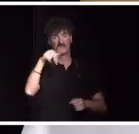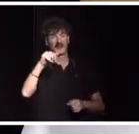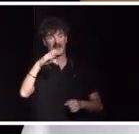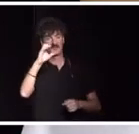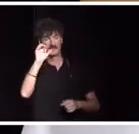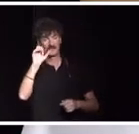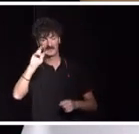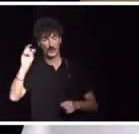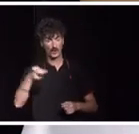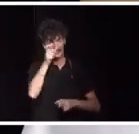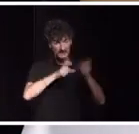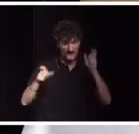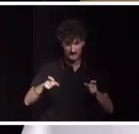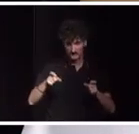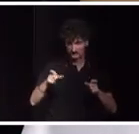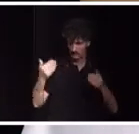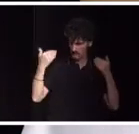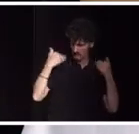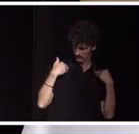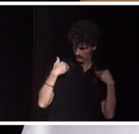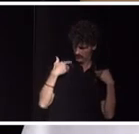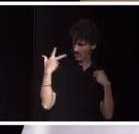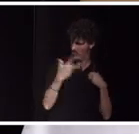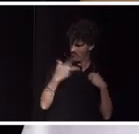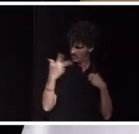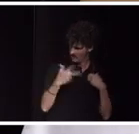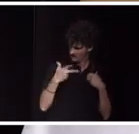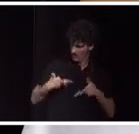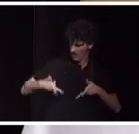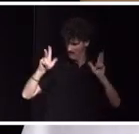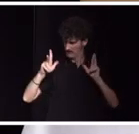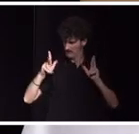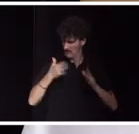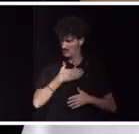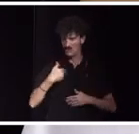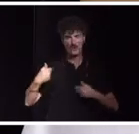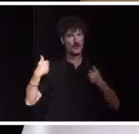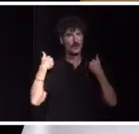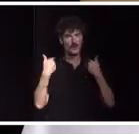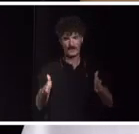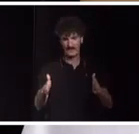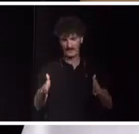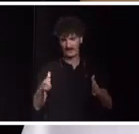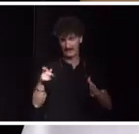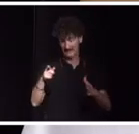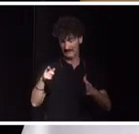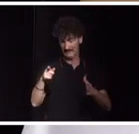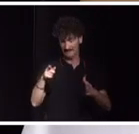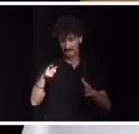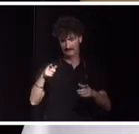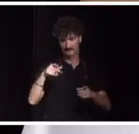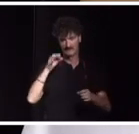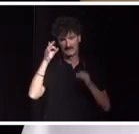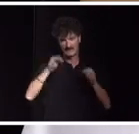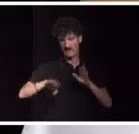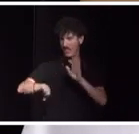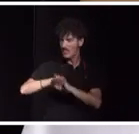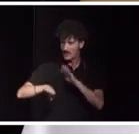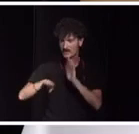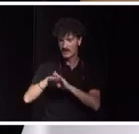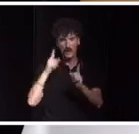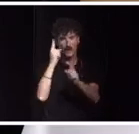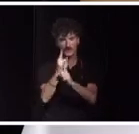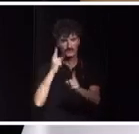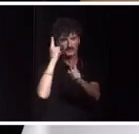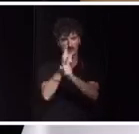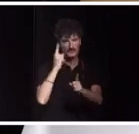tantas personas que han ejercido su derecho a la libertad de expresión, que han sido la diana de la derecha fascista. Todos